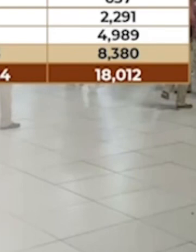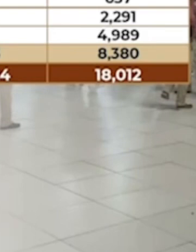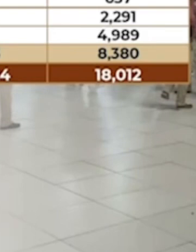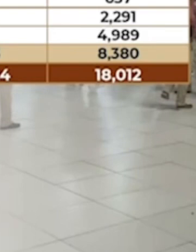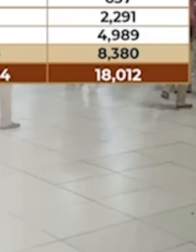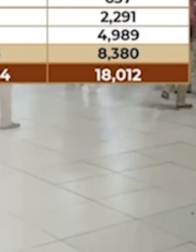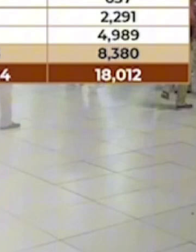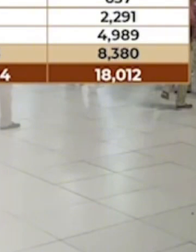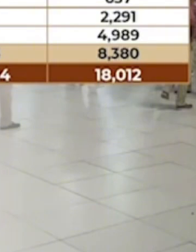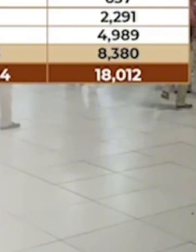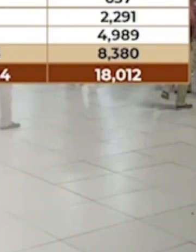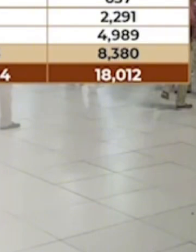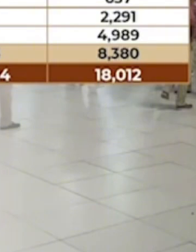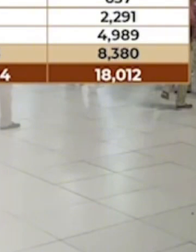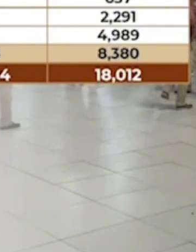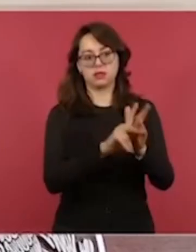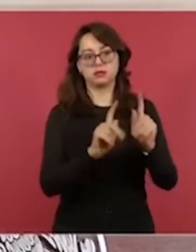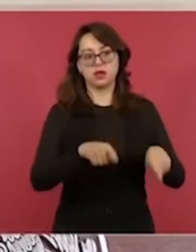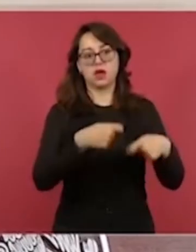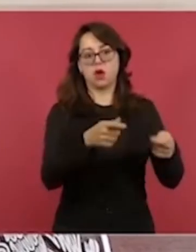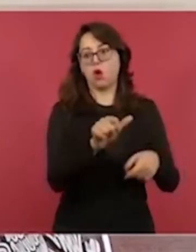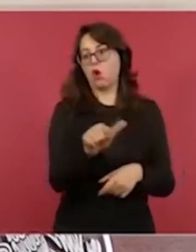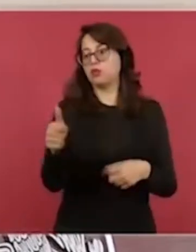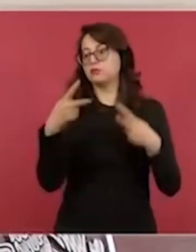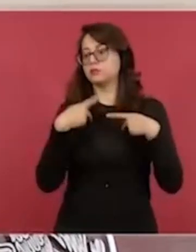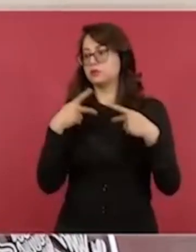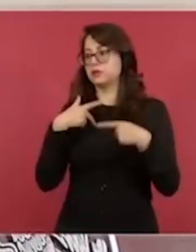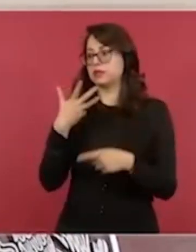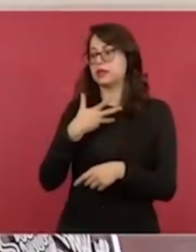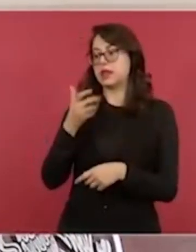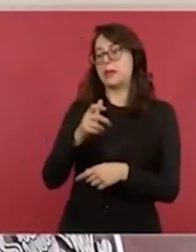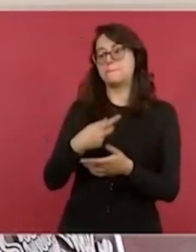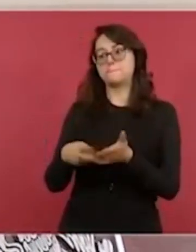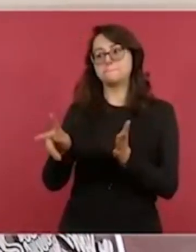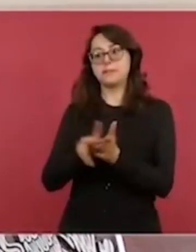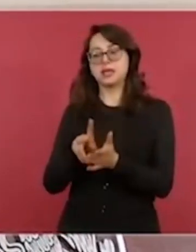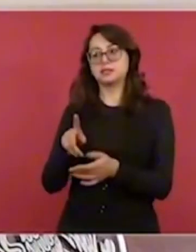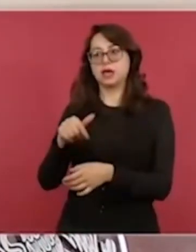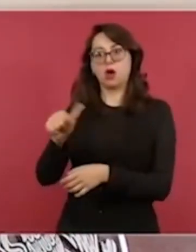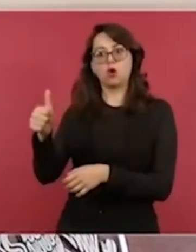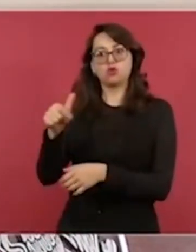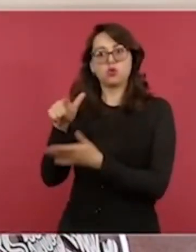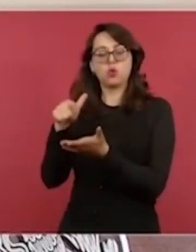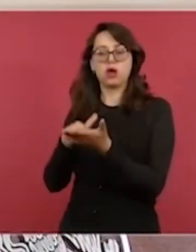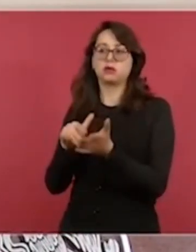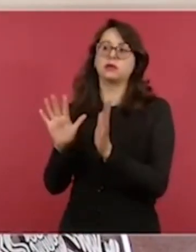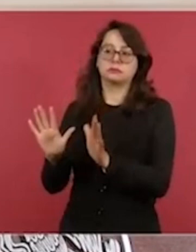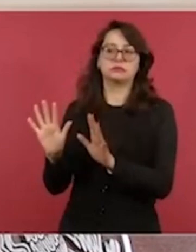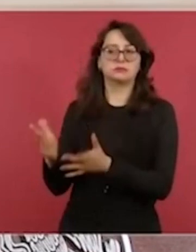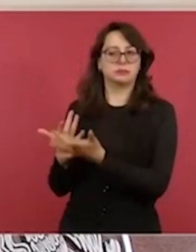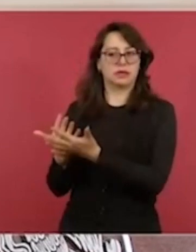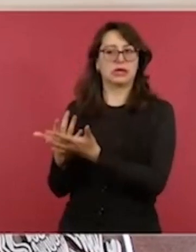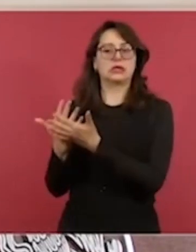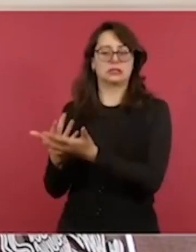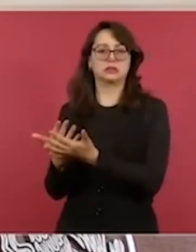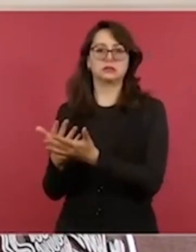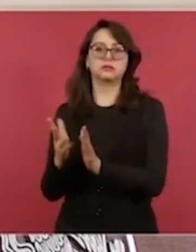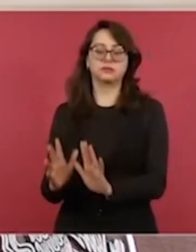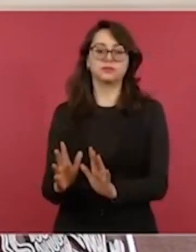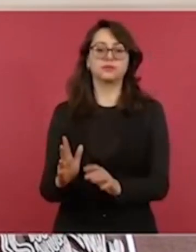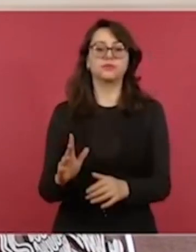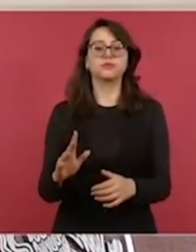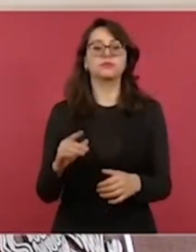están que ya recibieron su base en la siguiente etapa tenemos a eh